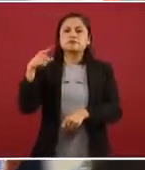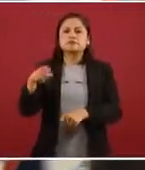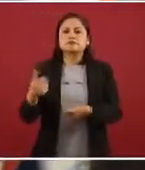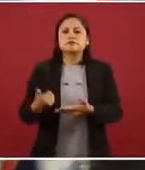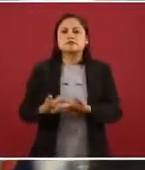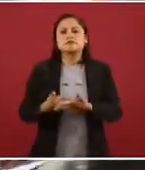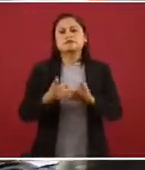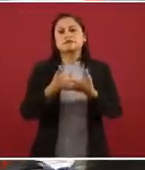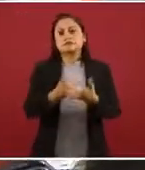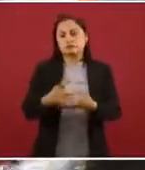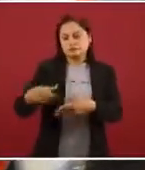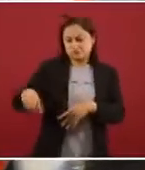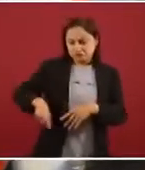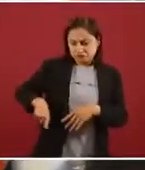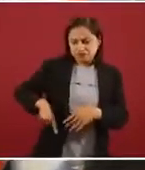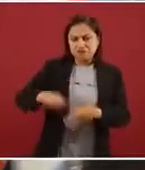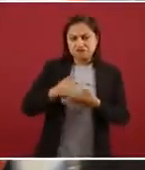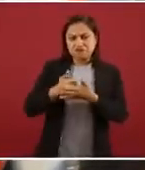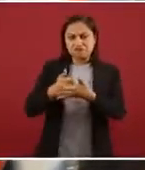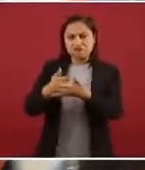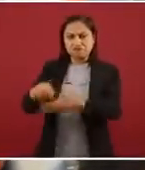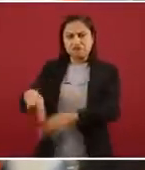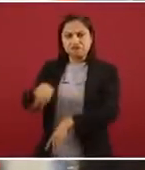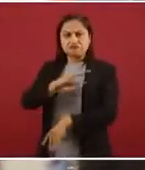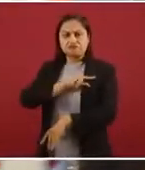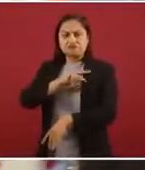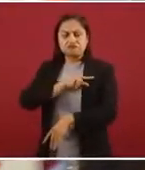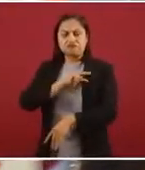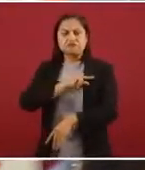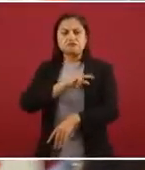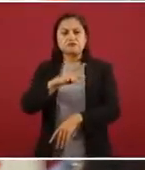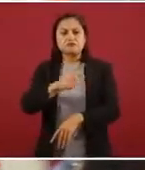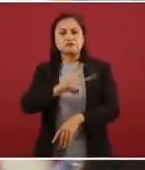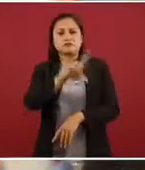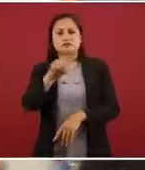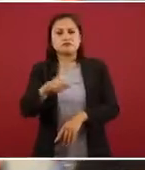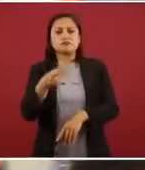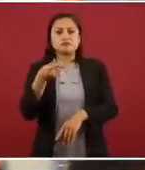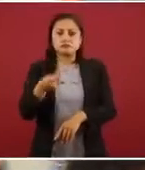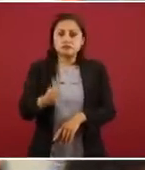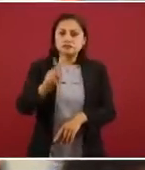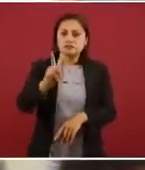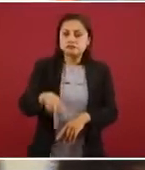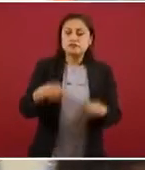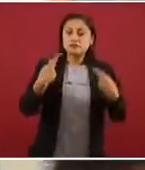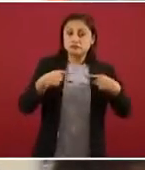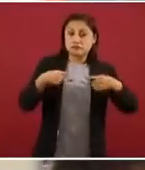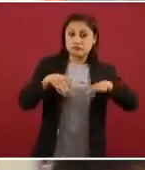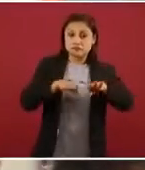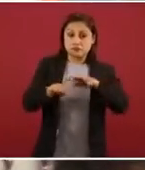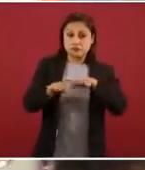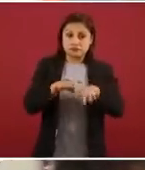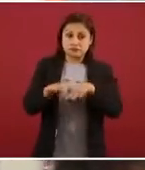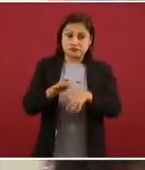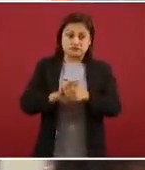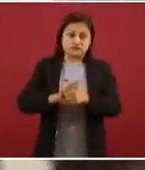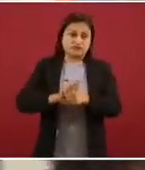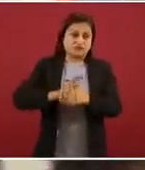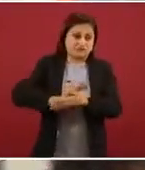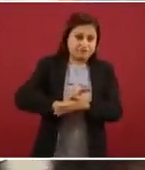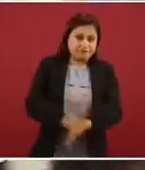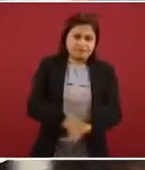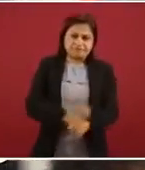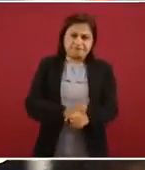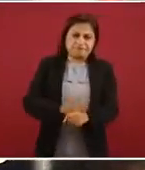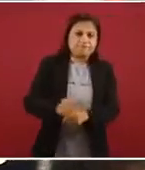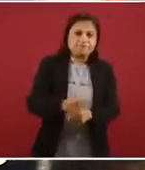trabajadores. Y esto, desde mi muy particular punto de vista, es violencia para los trabajadores. Hay mucha indignación. Por otra